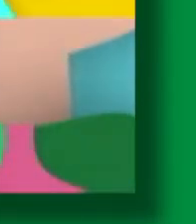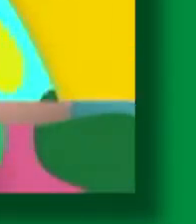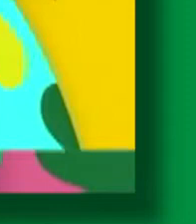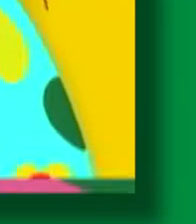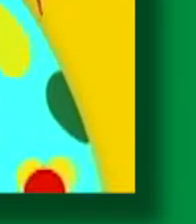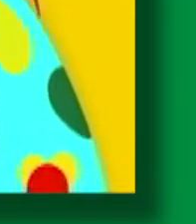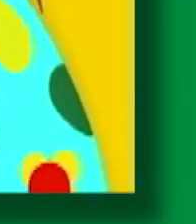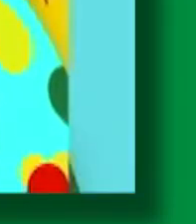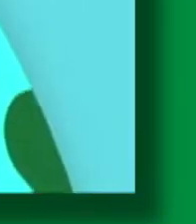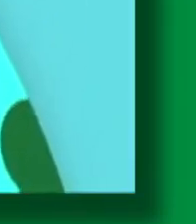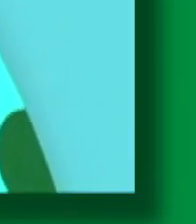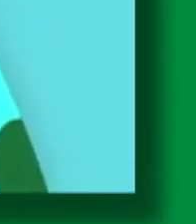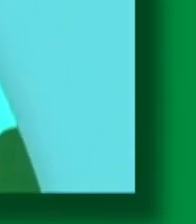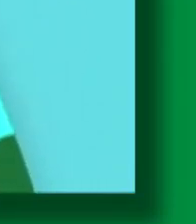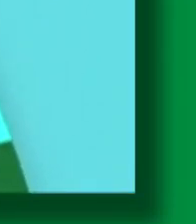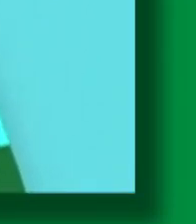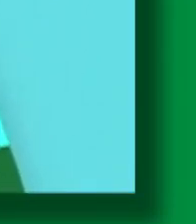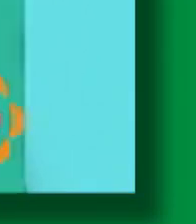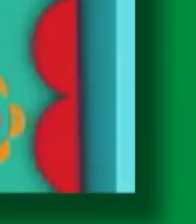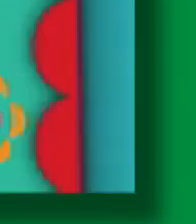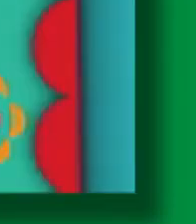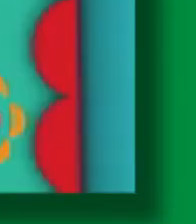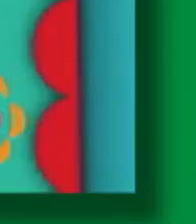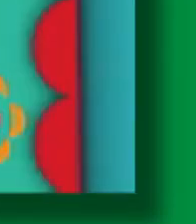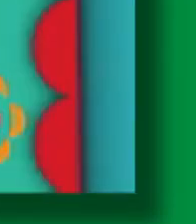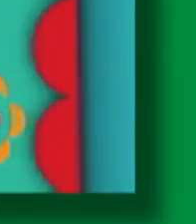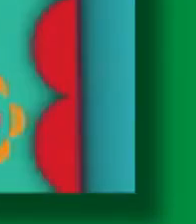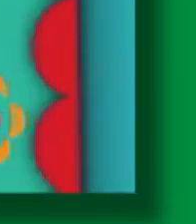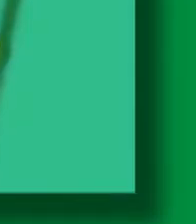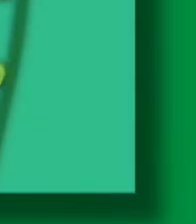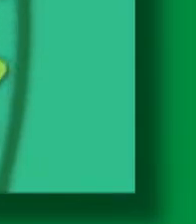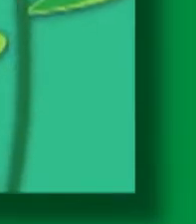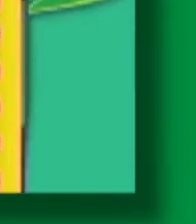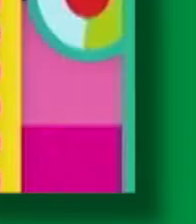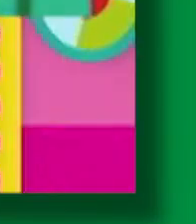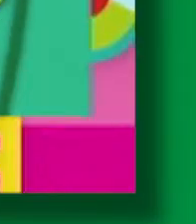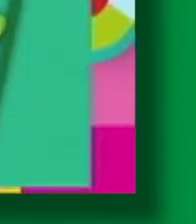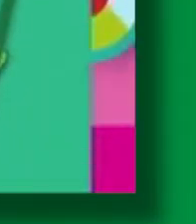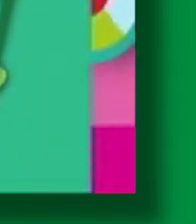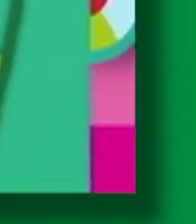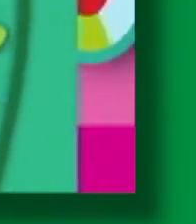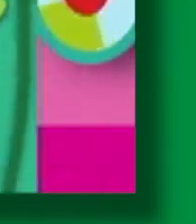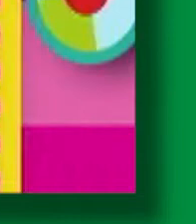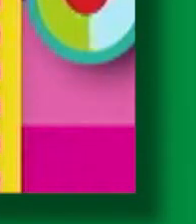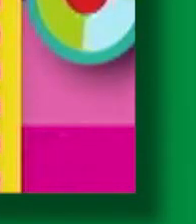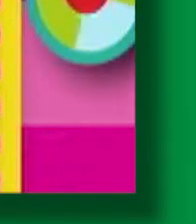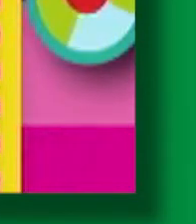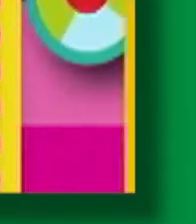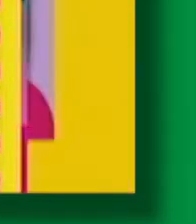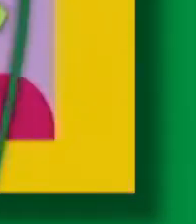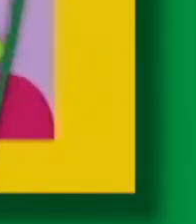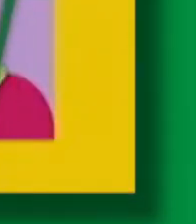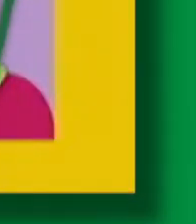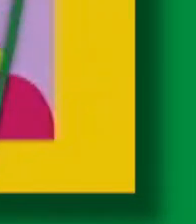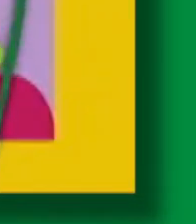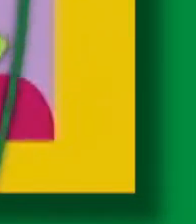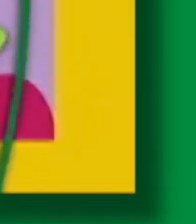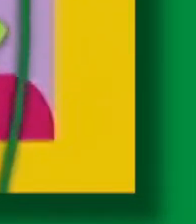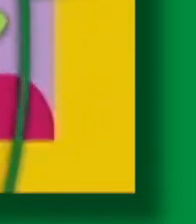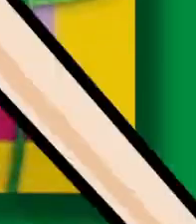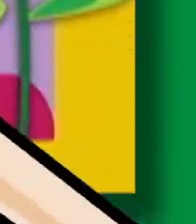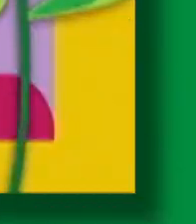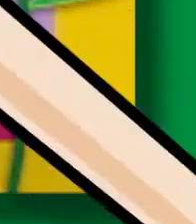con su vestidito y su cinturón y sus zapaticos nevado de charol. Tra la la la la la la, tra la la la la la